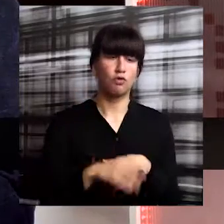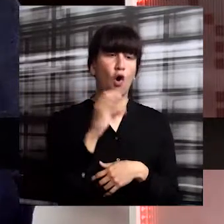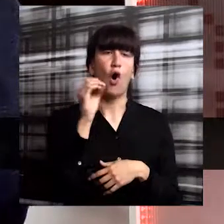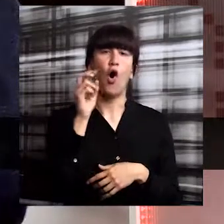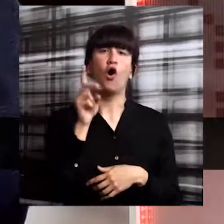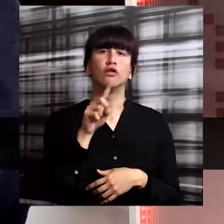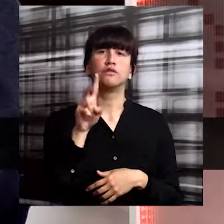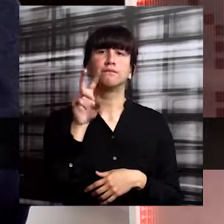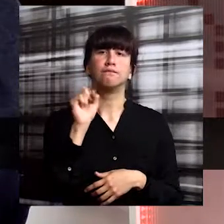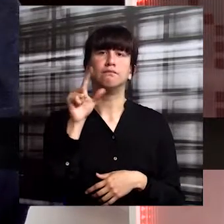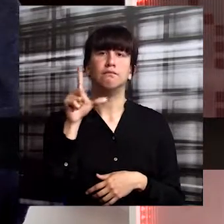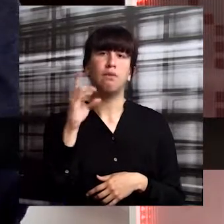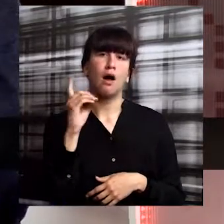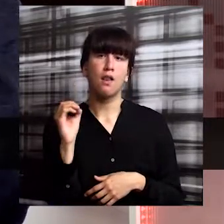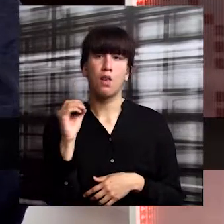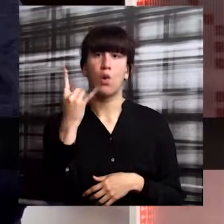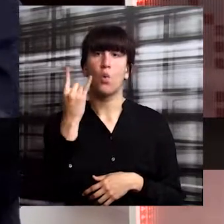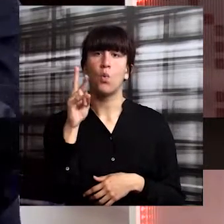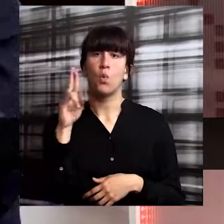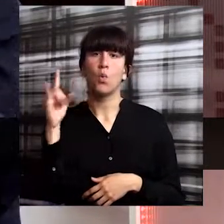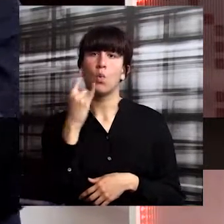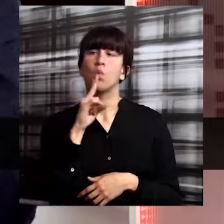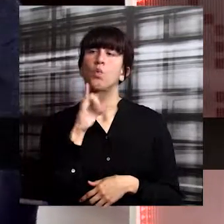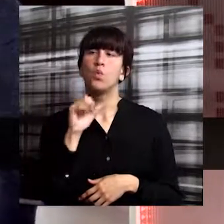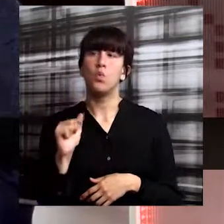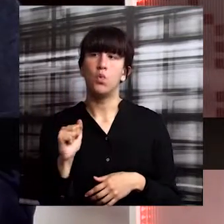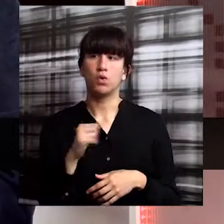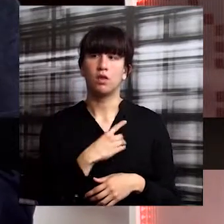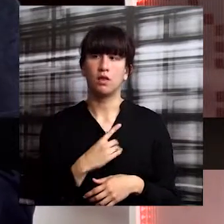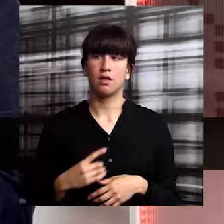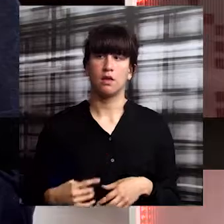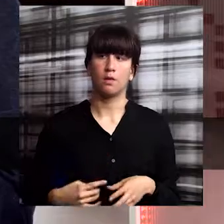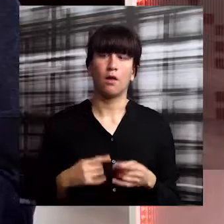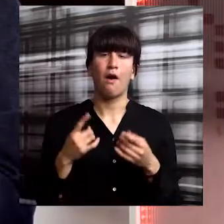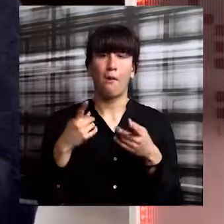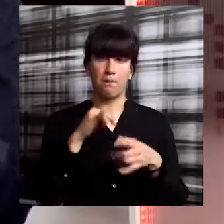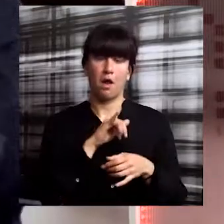quien hemos conversado diversos temas que creo que es bueno colocarle un poco de atención para poder